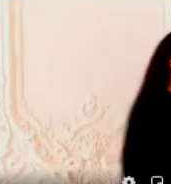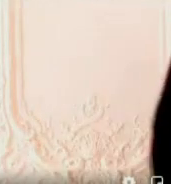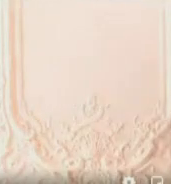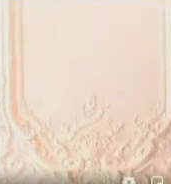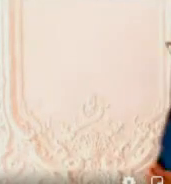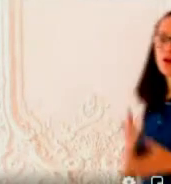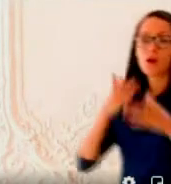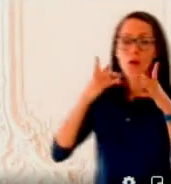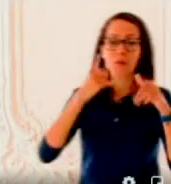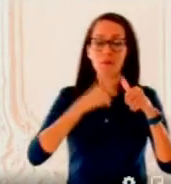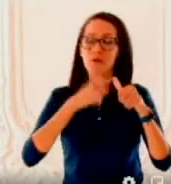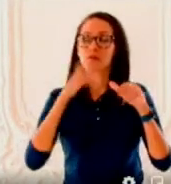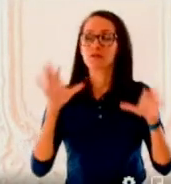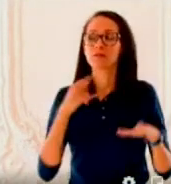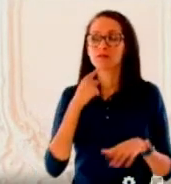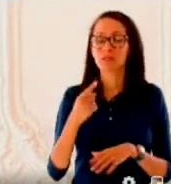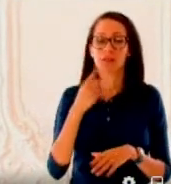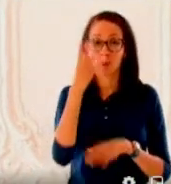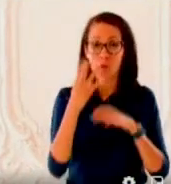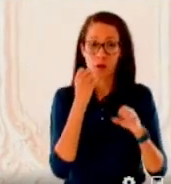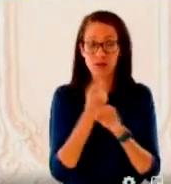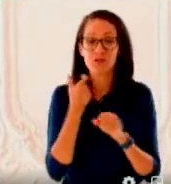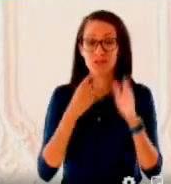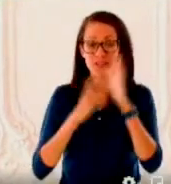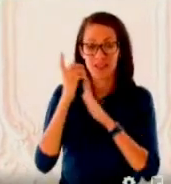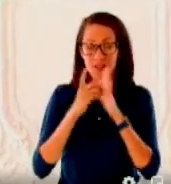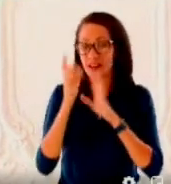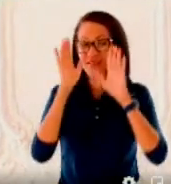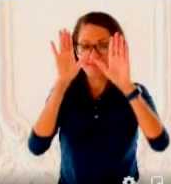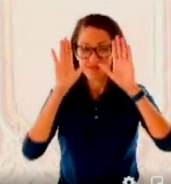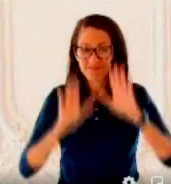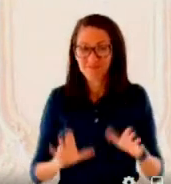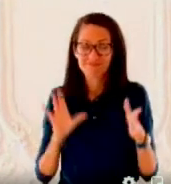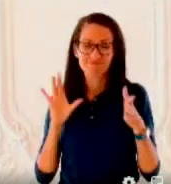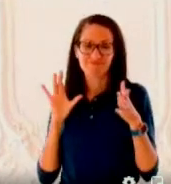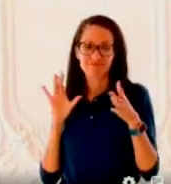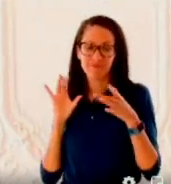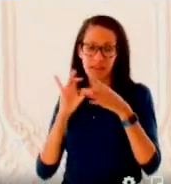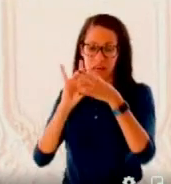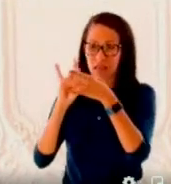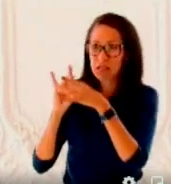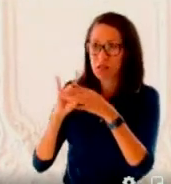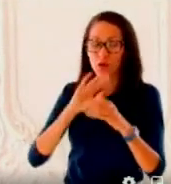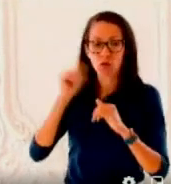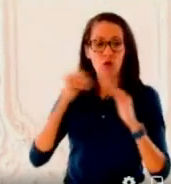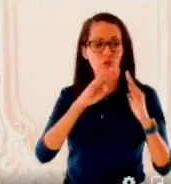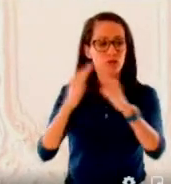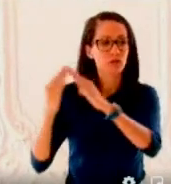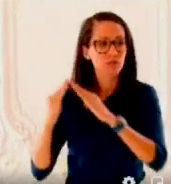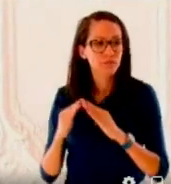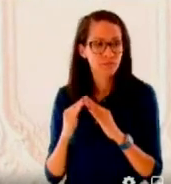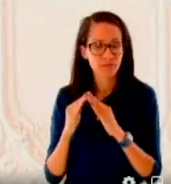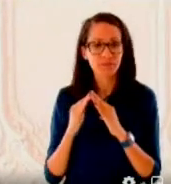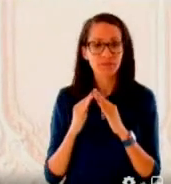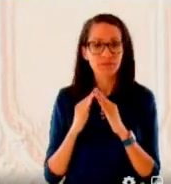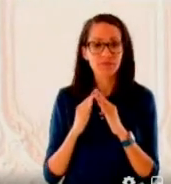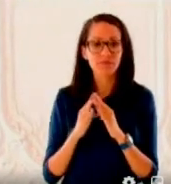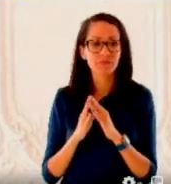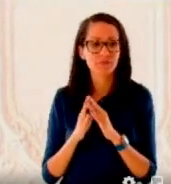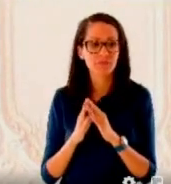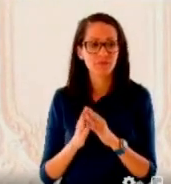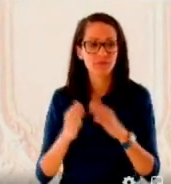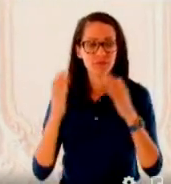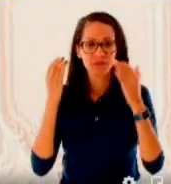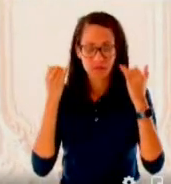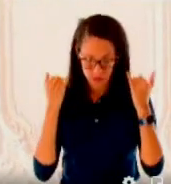decir es que en estos 4 años yo he desarrollado una excelente relación con todos los municipios, básicamente, y ahora con los